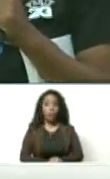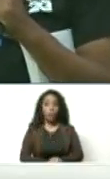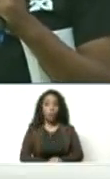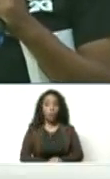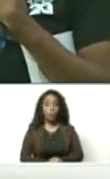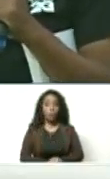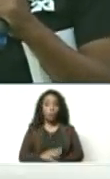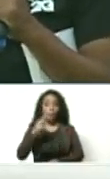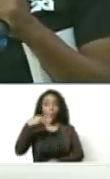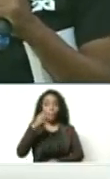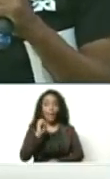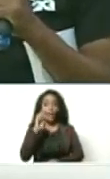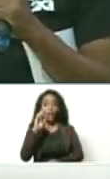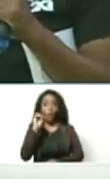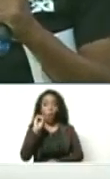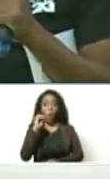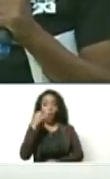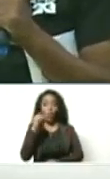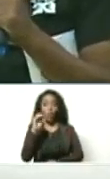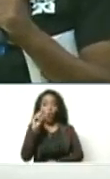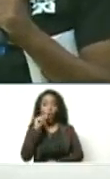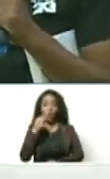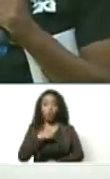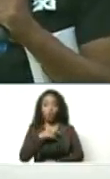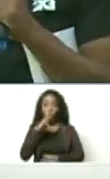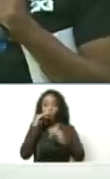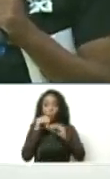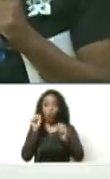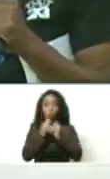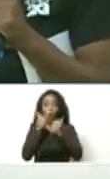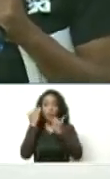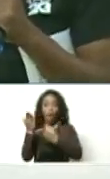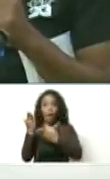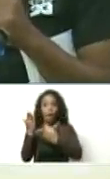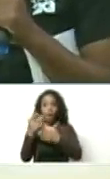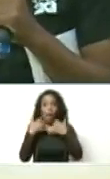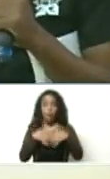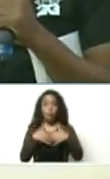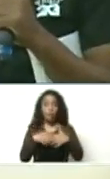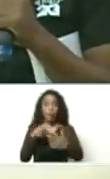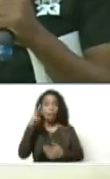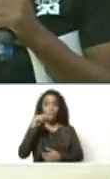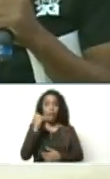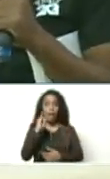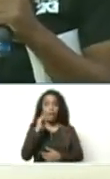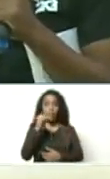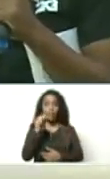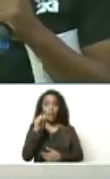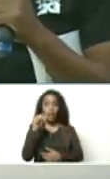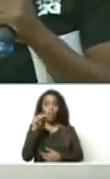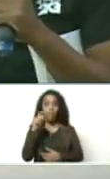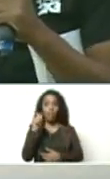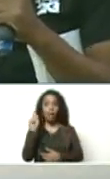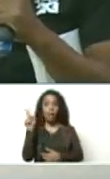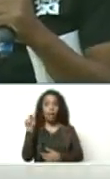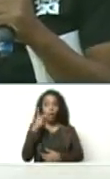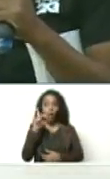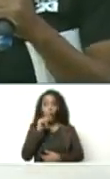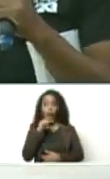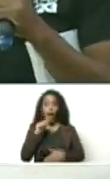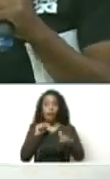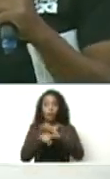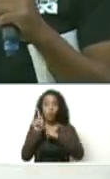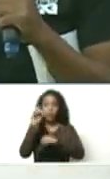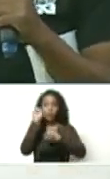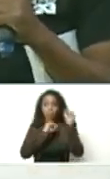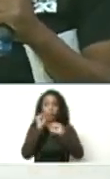Peroso, es el que está a cargo de la maquinaria. Hemos hablado con él y de la empresa Maisanta, señor presidente, y no tenemos acceso a esta